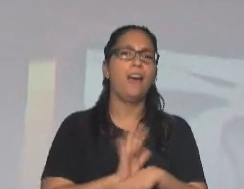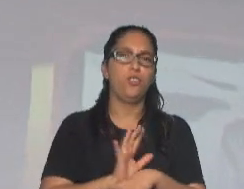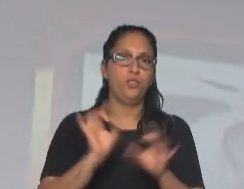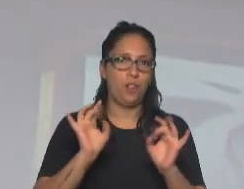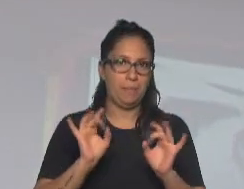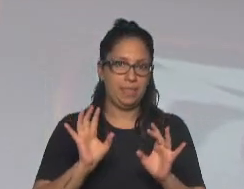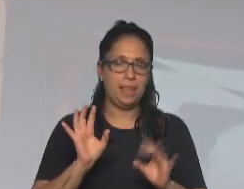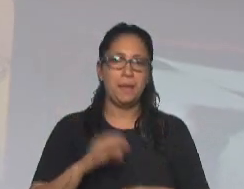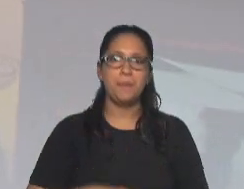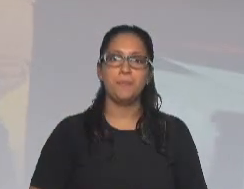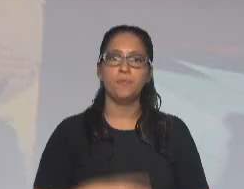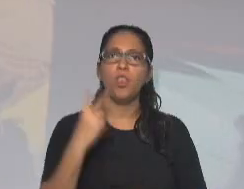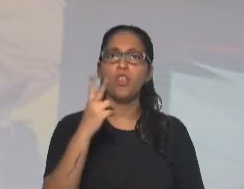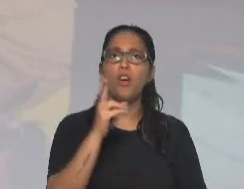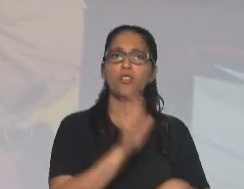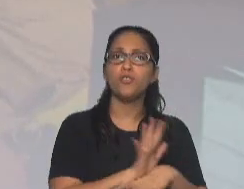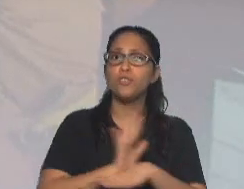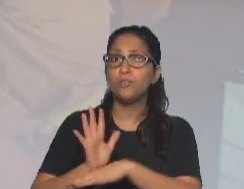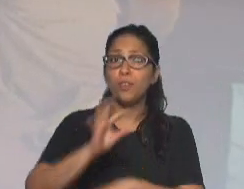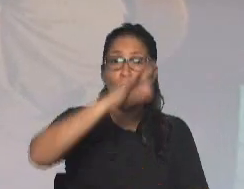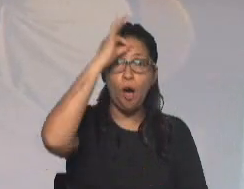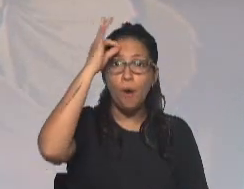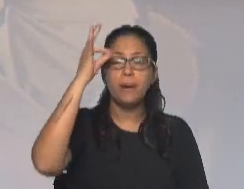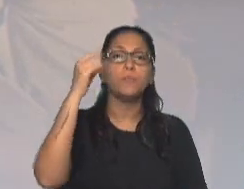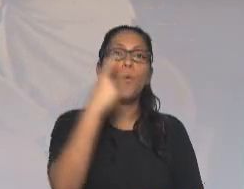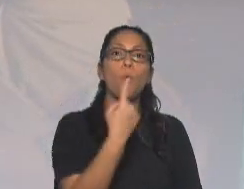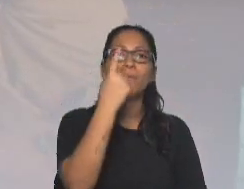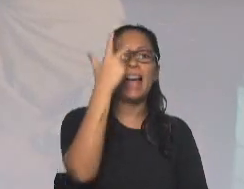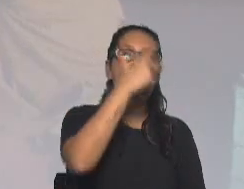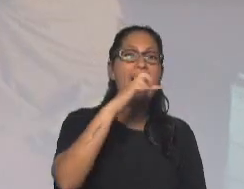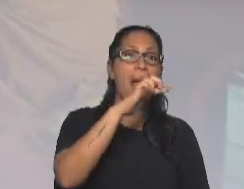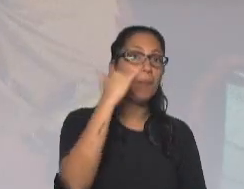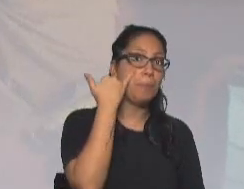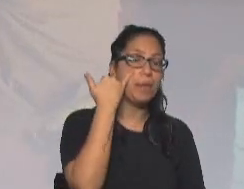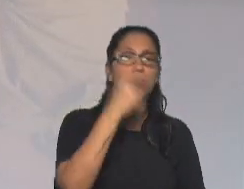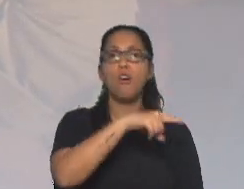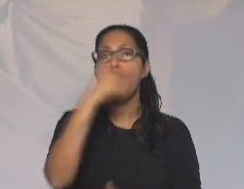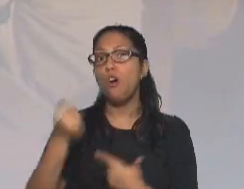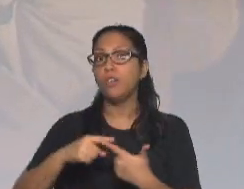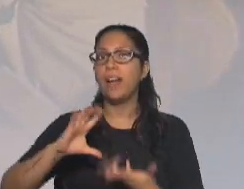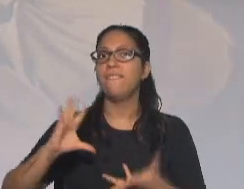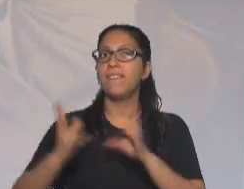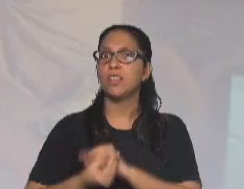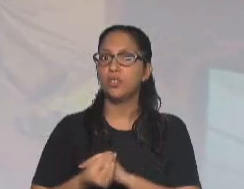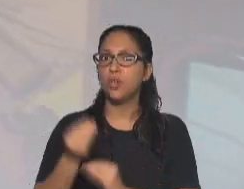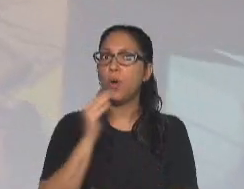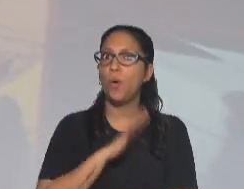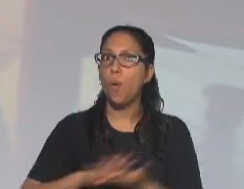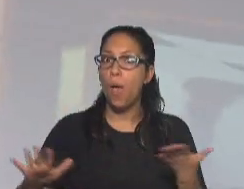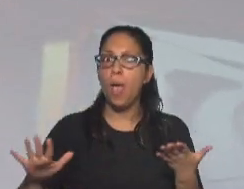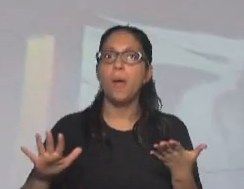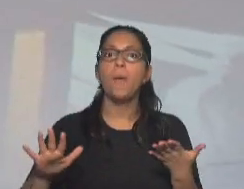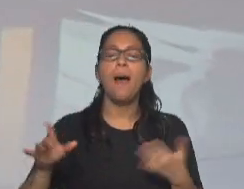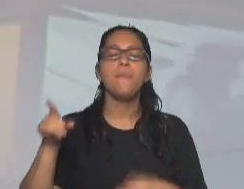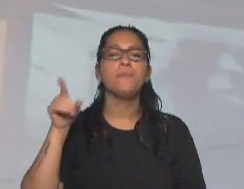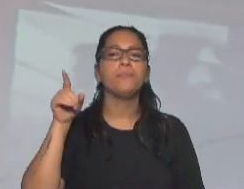está, trae dos obras muy especiales. Una es Happy y la otra, una versión muy osada que hace Lisandro Fix del clásico de